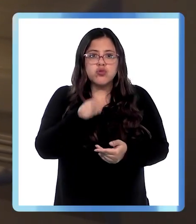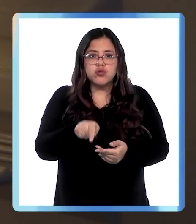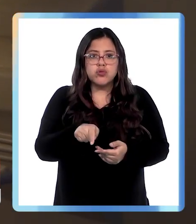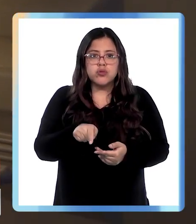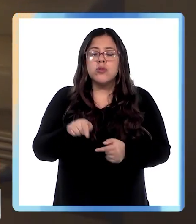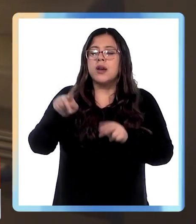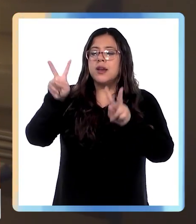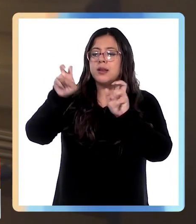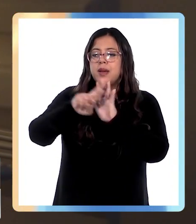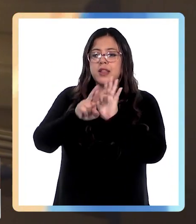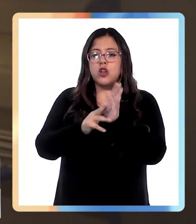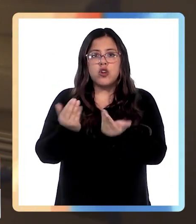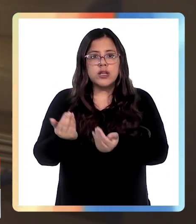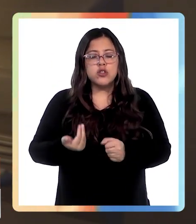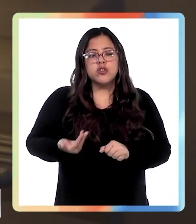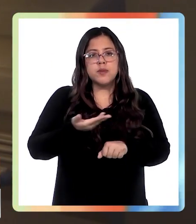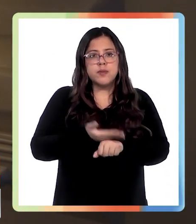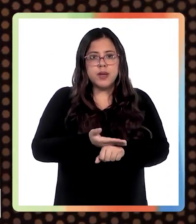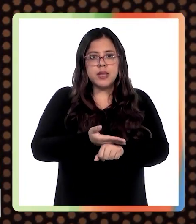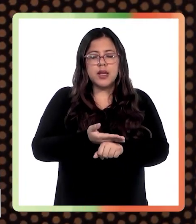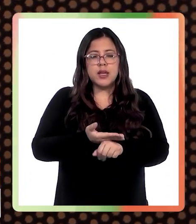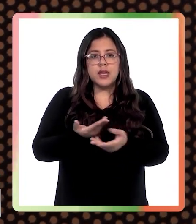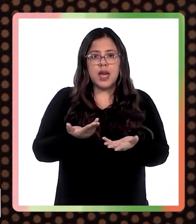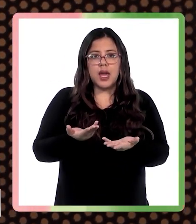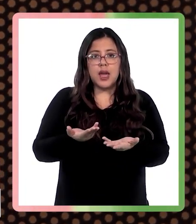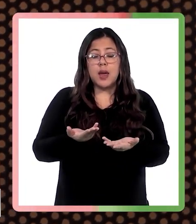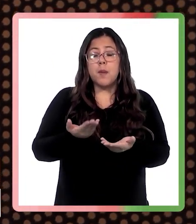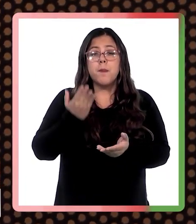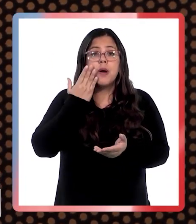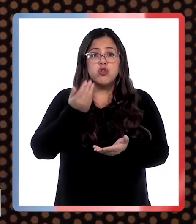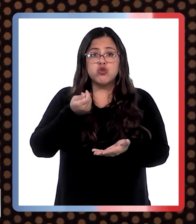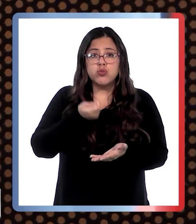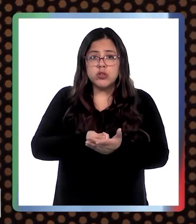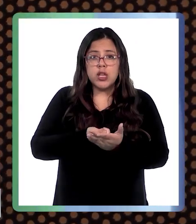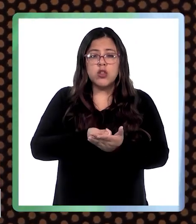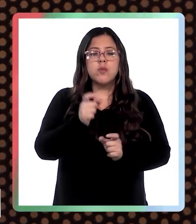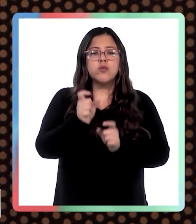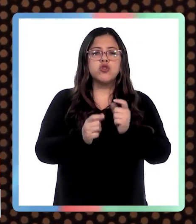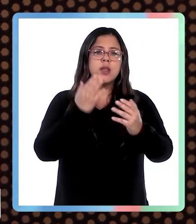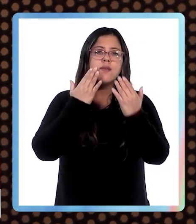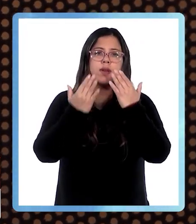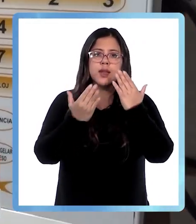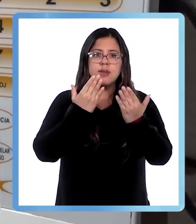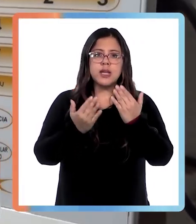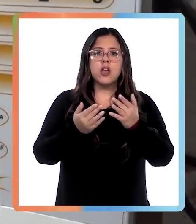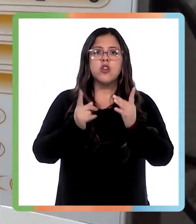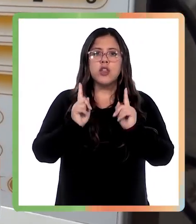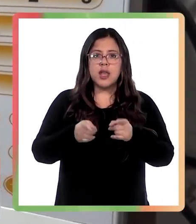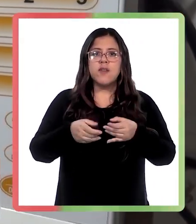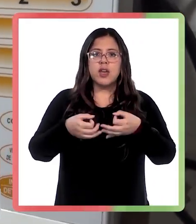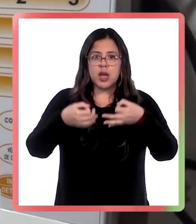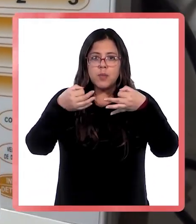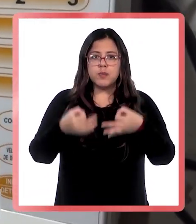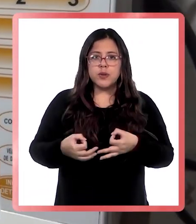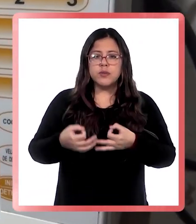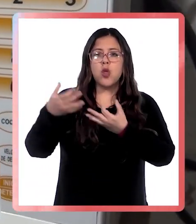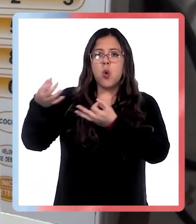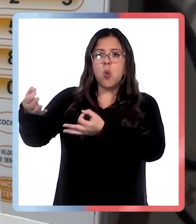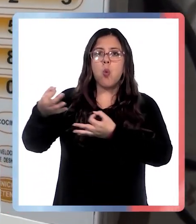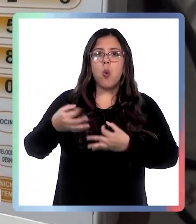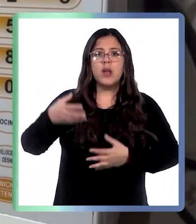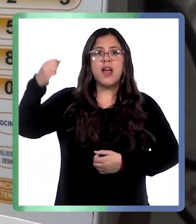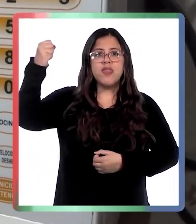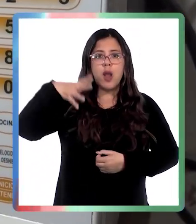entre los requisitos que se piden para acceder a a este subsidio está que los beneficiarios estén al día con sus